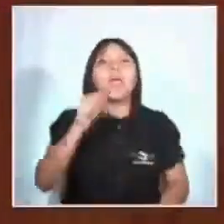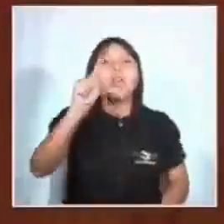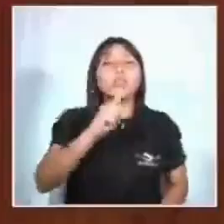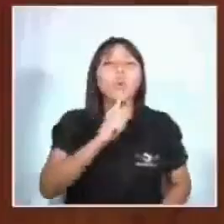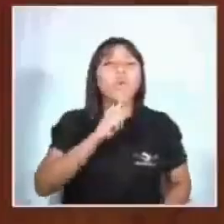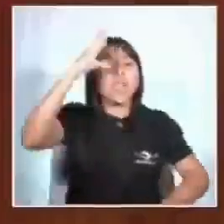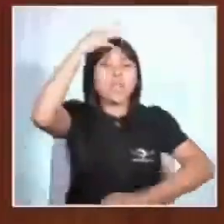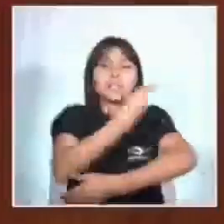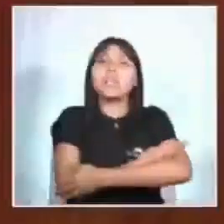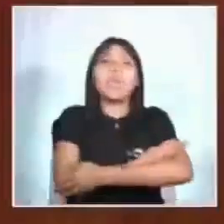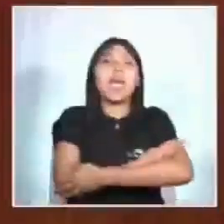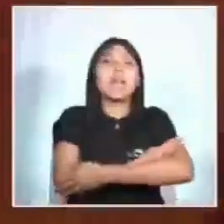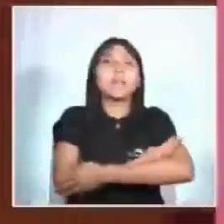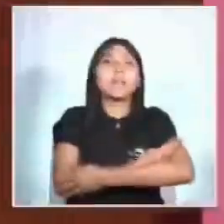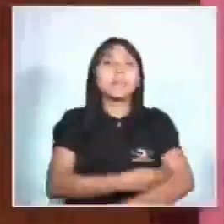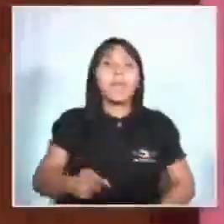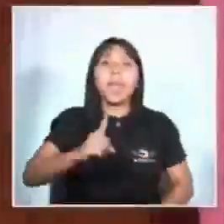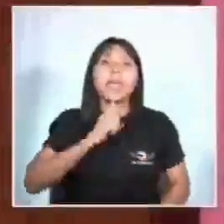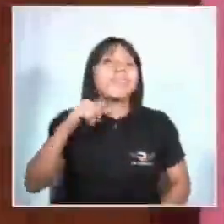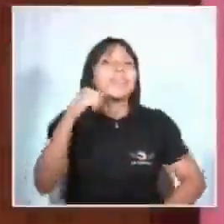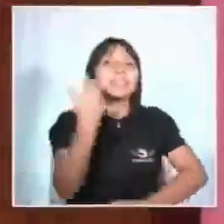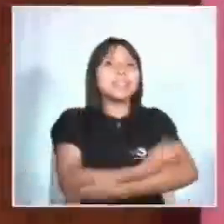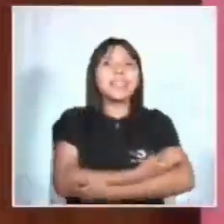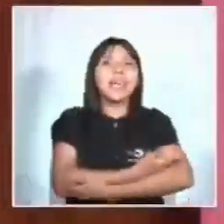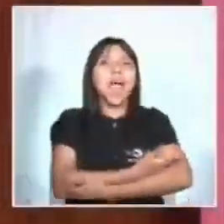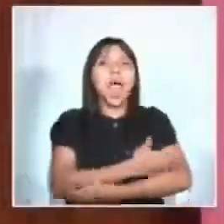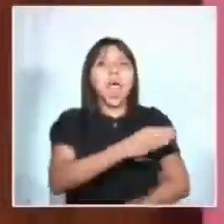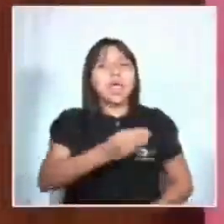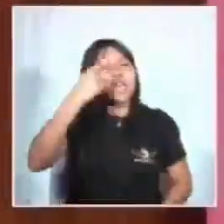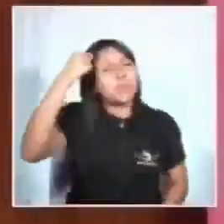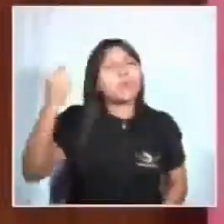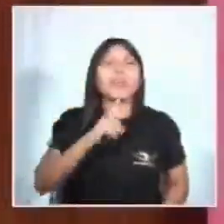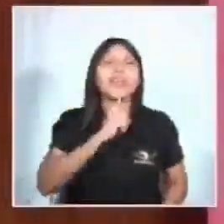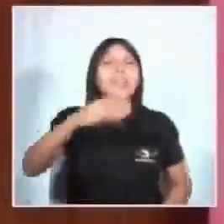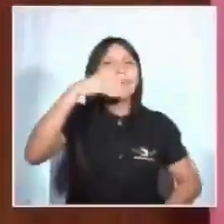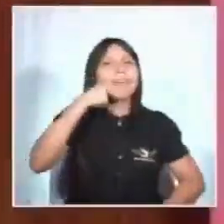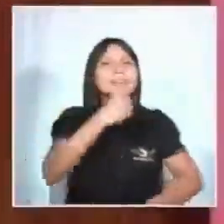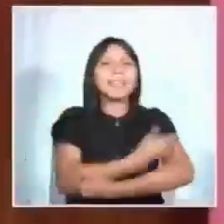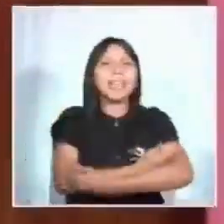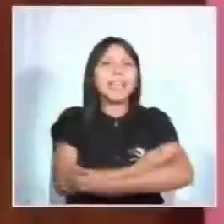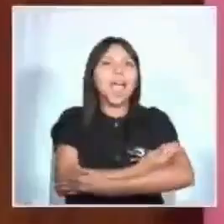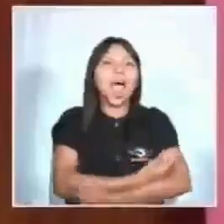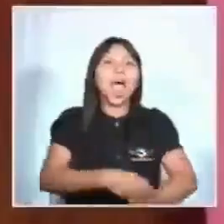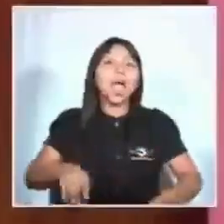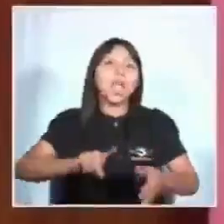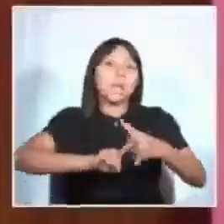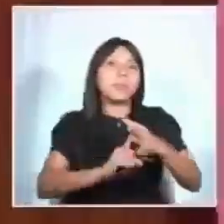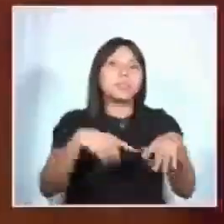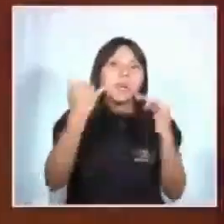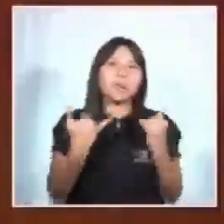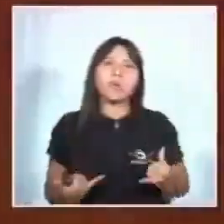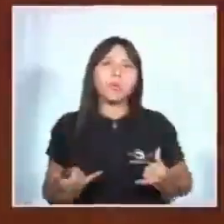eres hija. Eres hija. Y porque eres hija, a partir de este